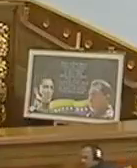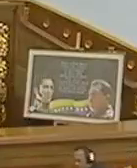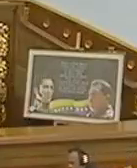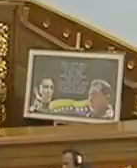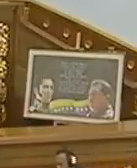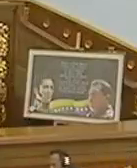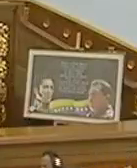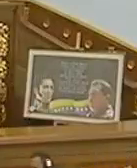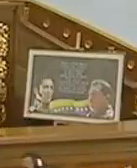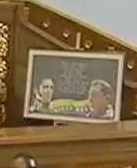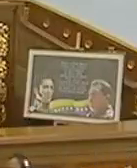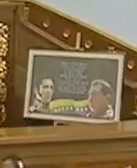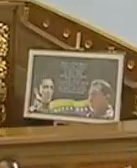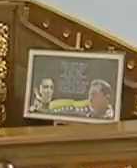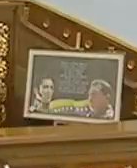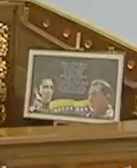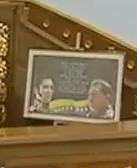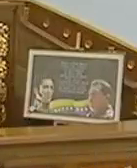tardes.